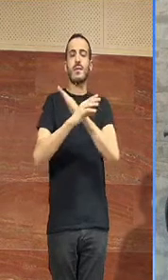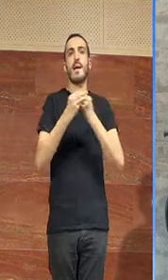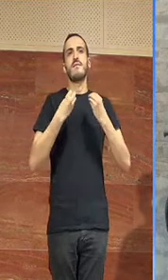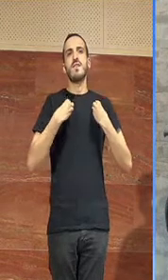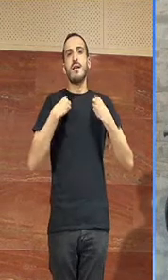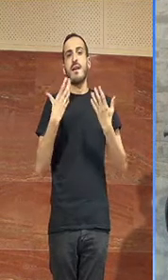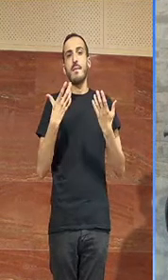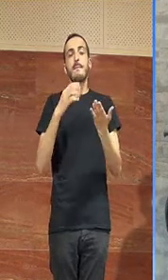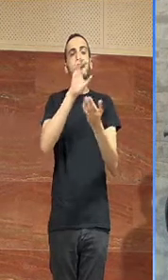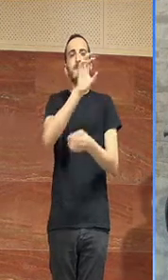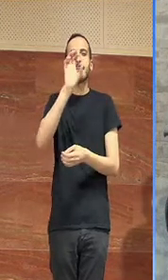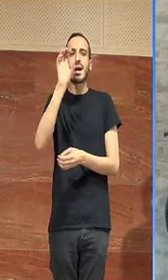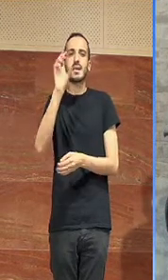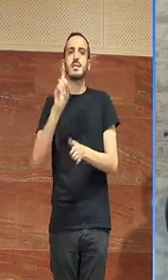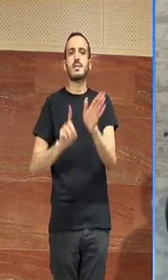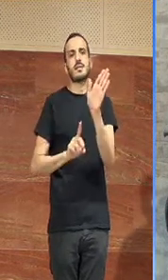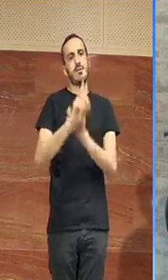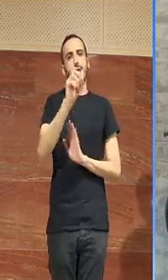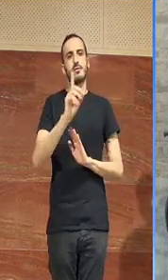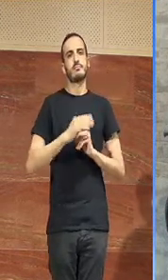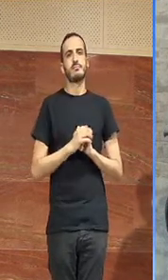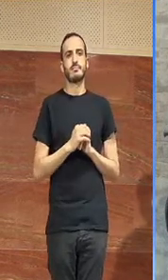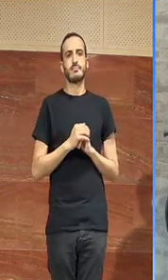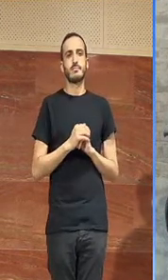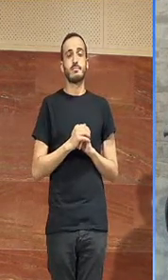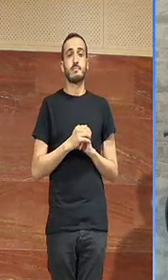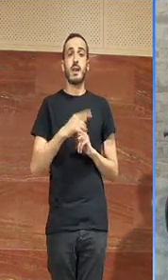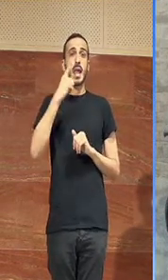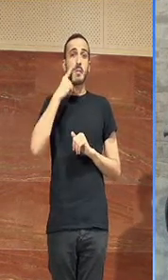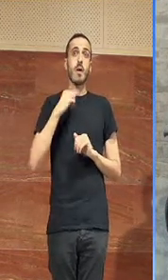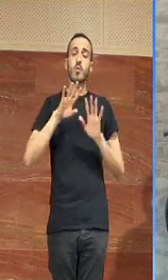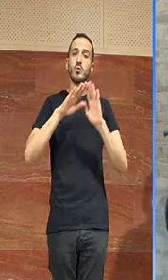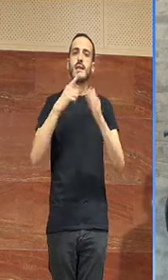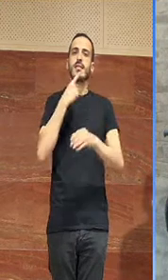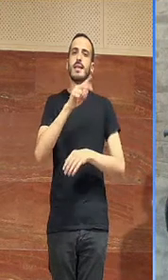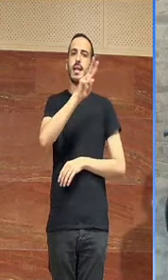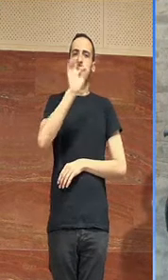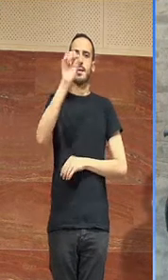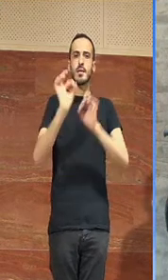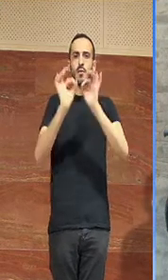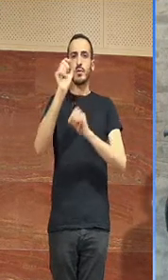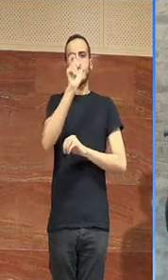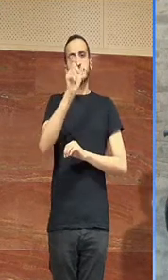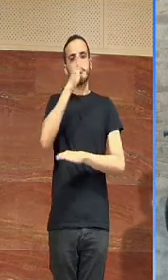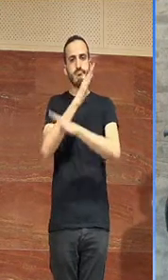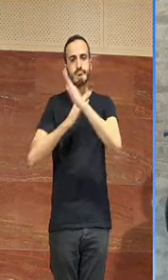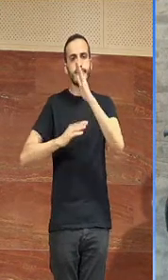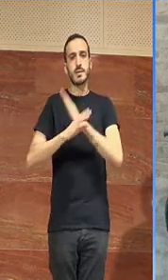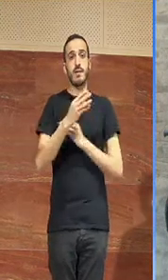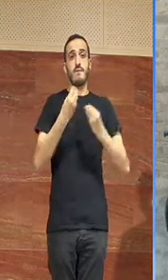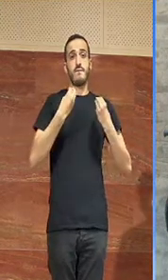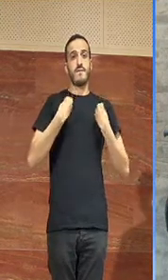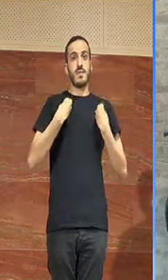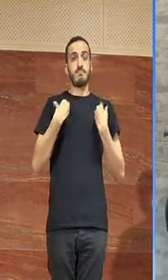el Programa de Naciones Unidas para el Desarrollo. Y el Banco Mundial estima que el 20% de las personas con discapacidad